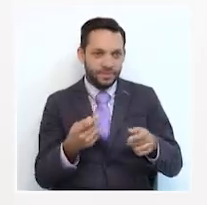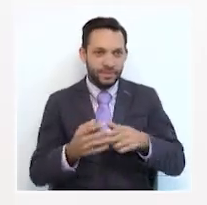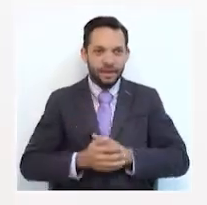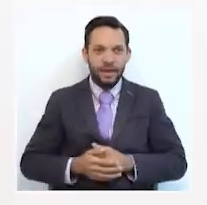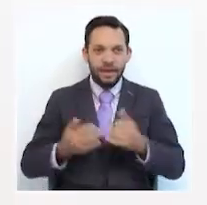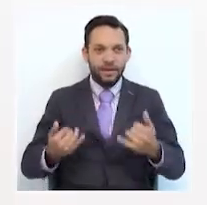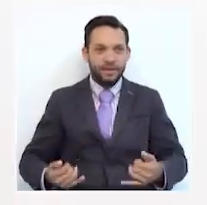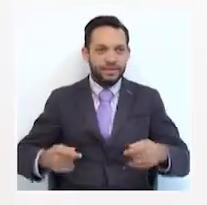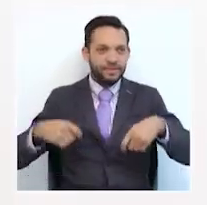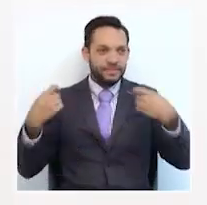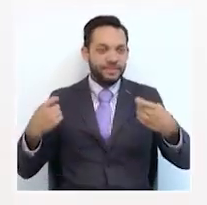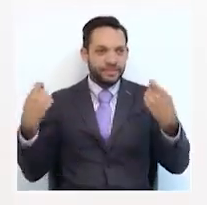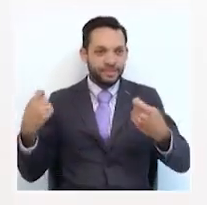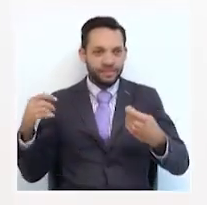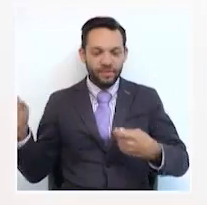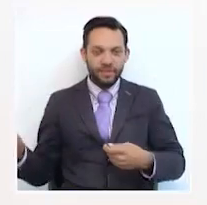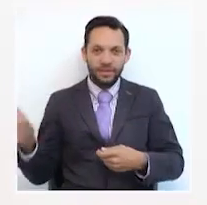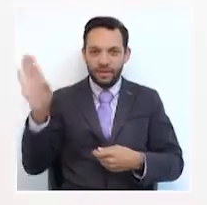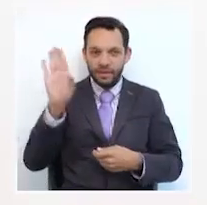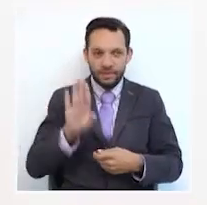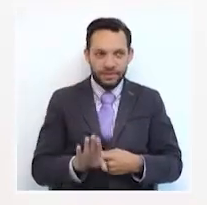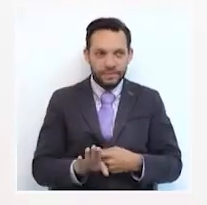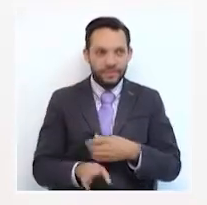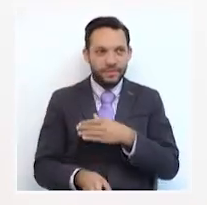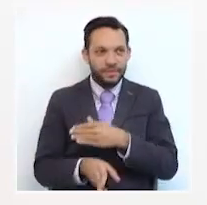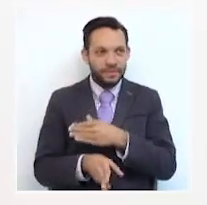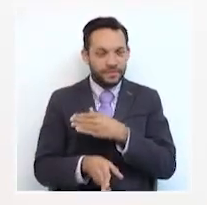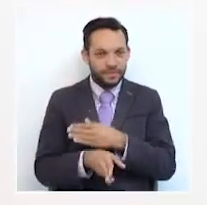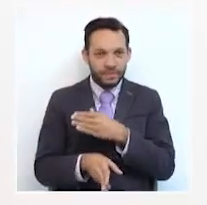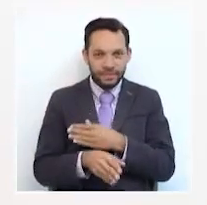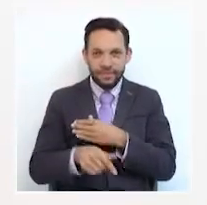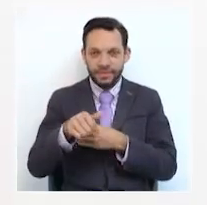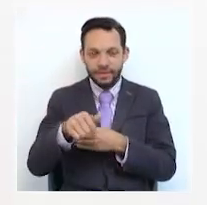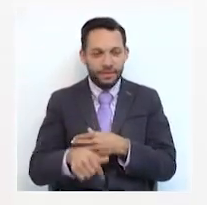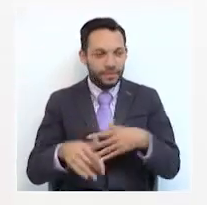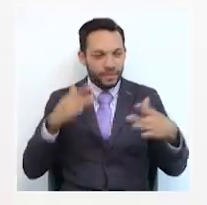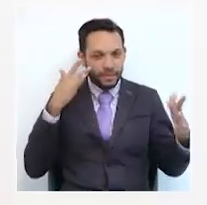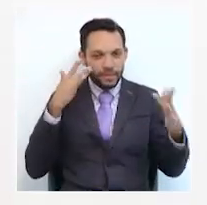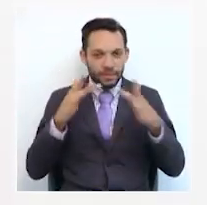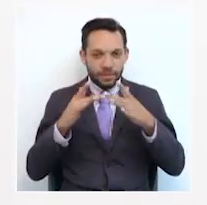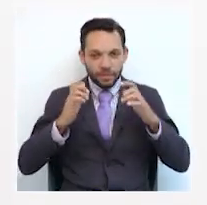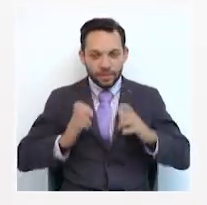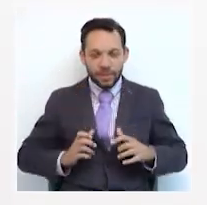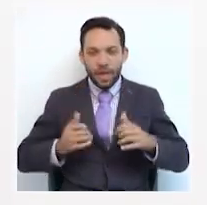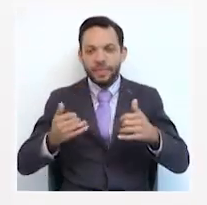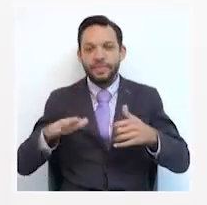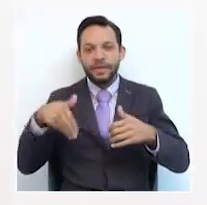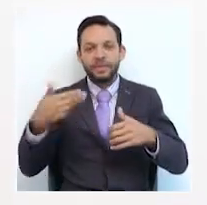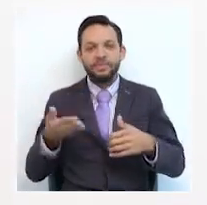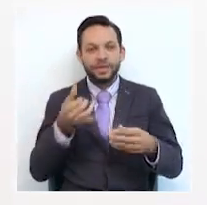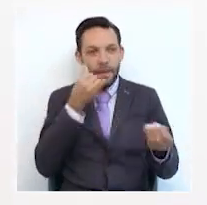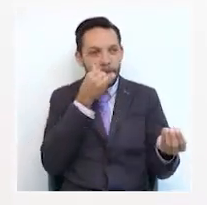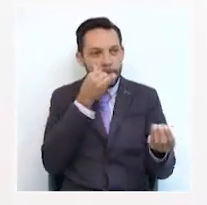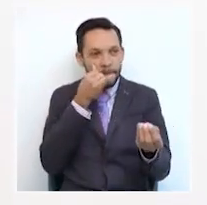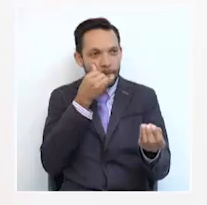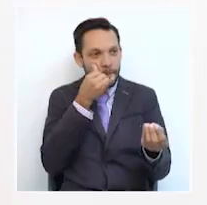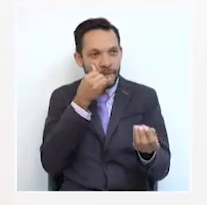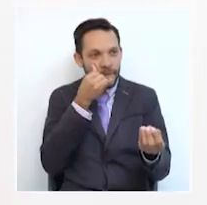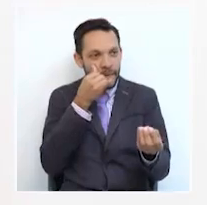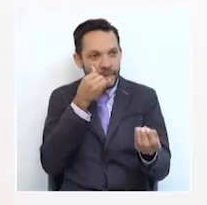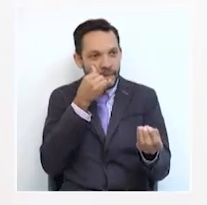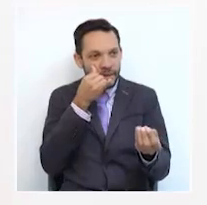otro corte de comerciales y cuando regresemos un pequeño documental un pequeño vídeo sobre el efecto nocivo